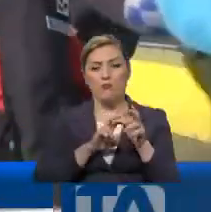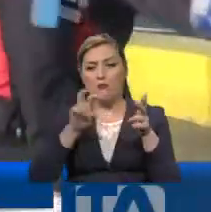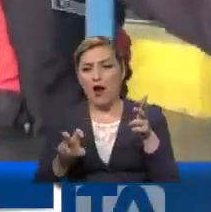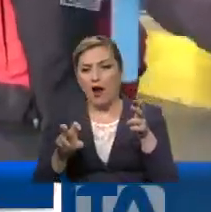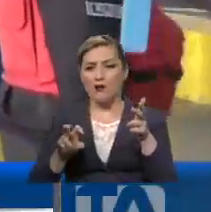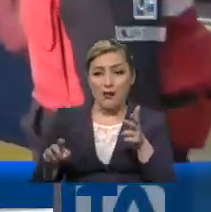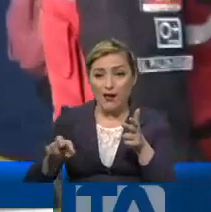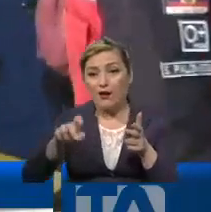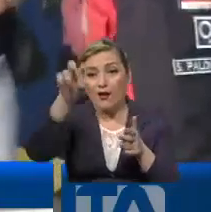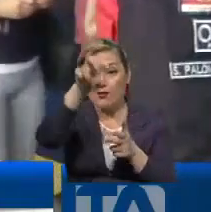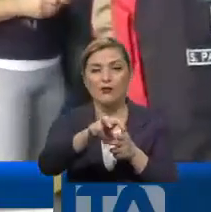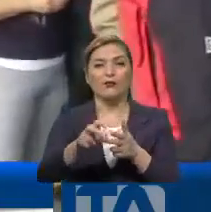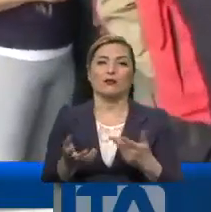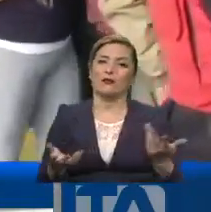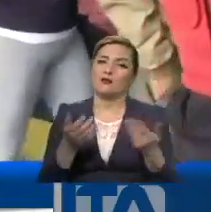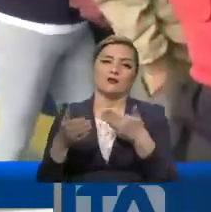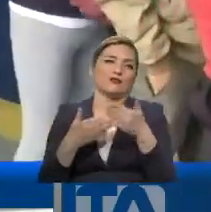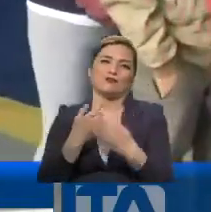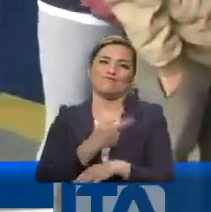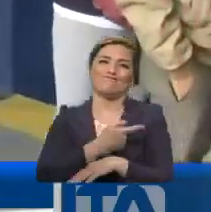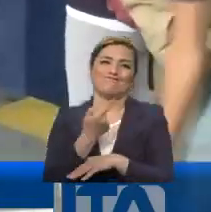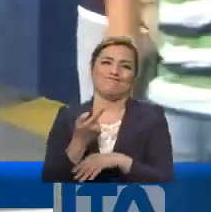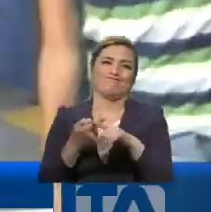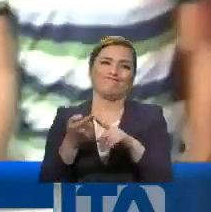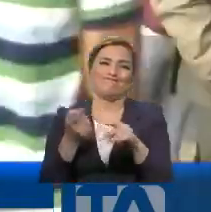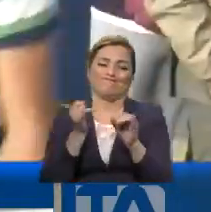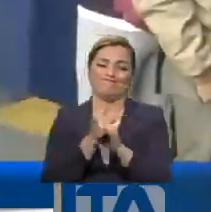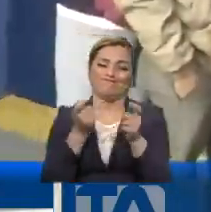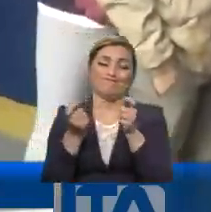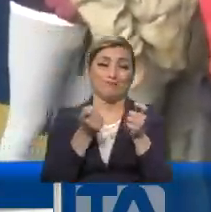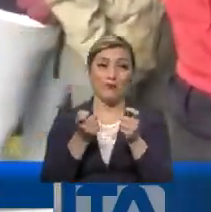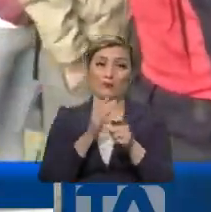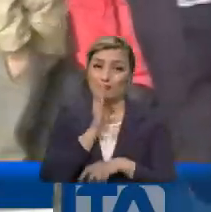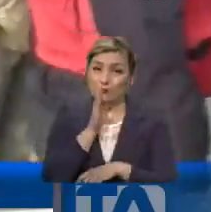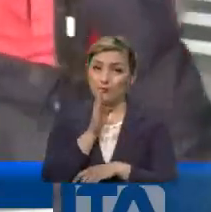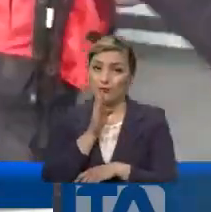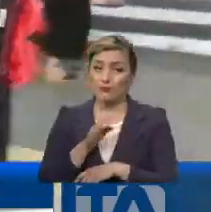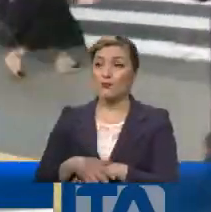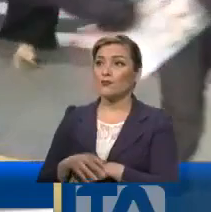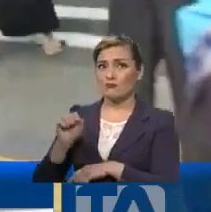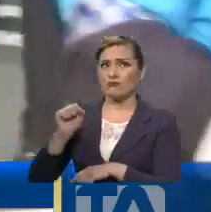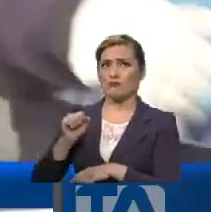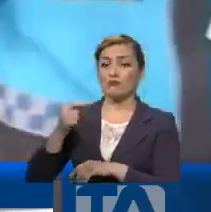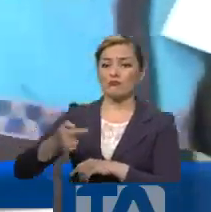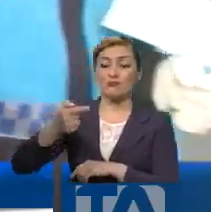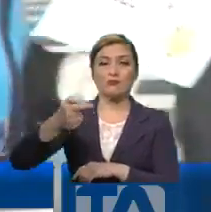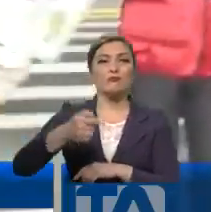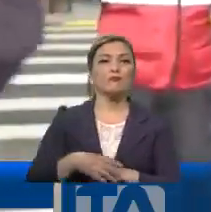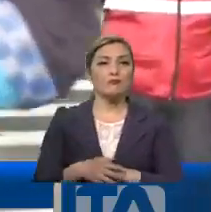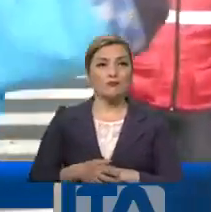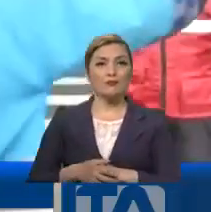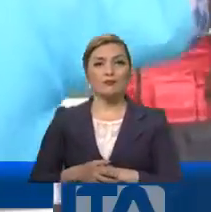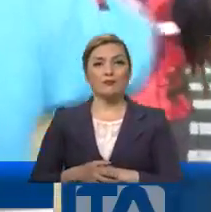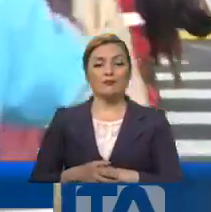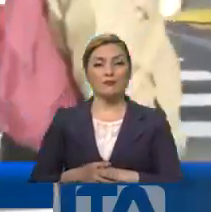otras, entonces todos los días va a haber presencia de diferentes entidades aquí en estas estaciones. Sí, como lo he dicho,